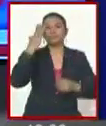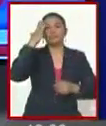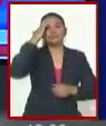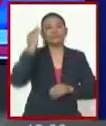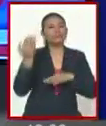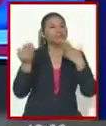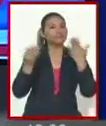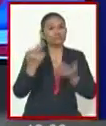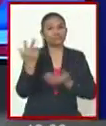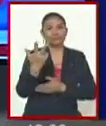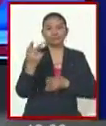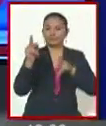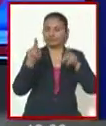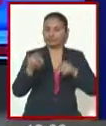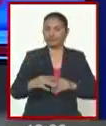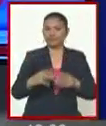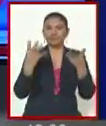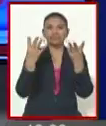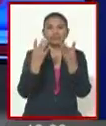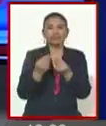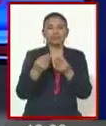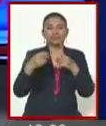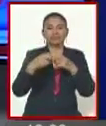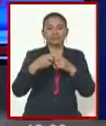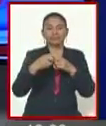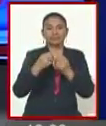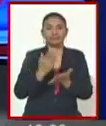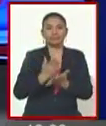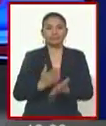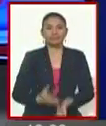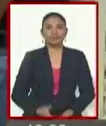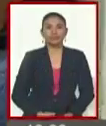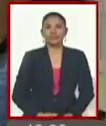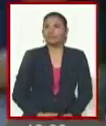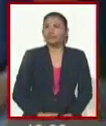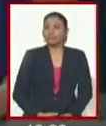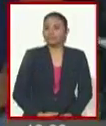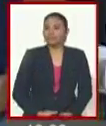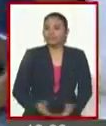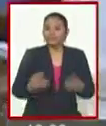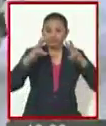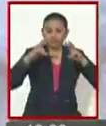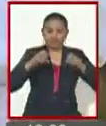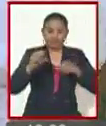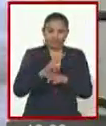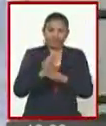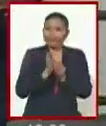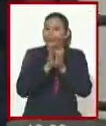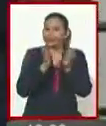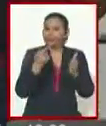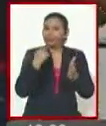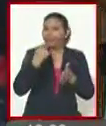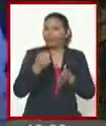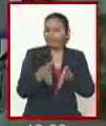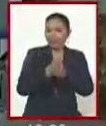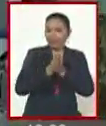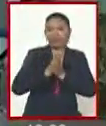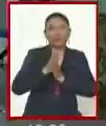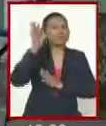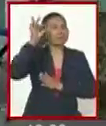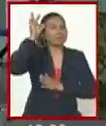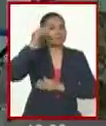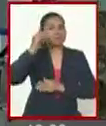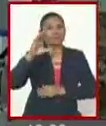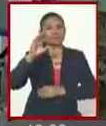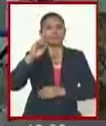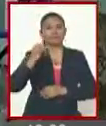de estas tres personas en el apagón de dicho nosocomio. Dentro de la investigación, el Ministerio Público emitió un requerimiento fiscal a